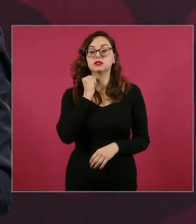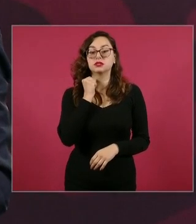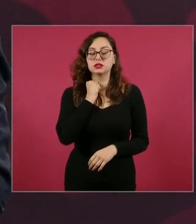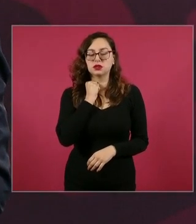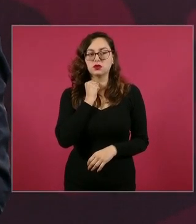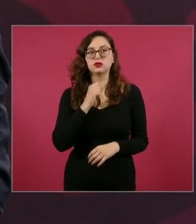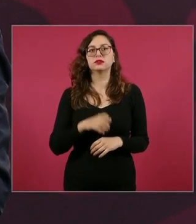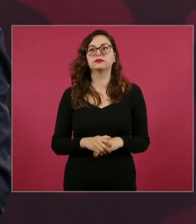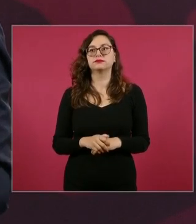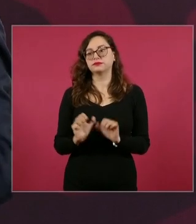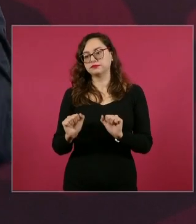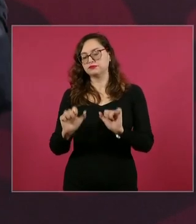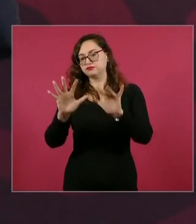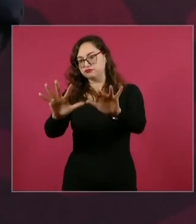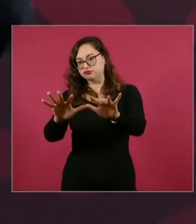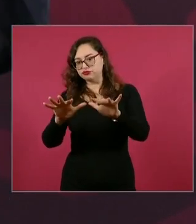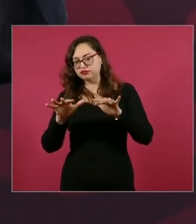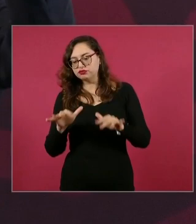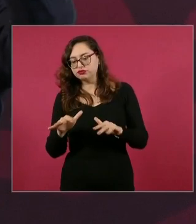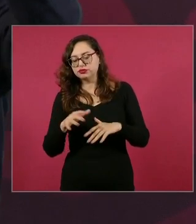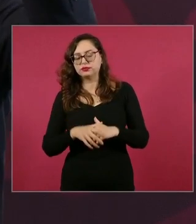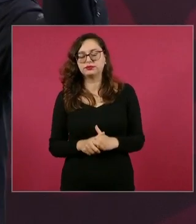servicio de